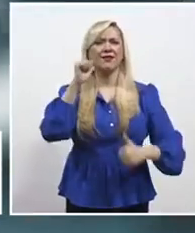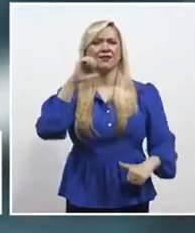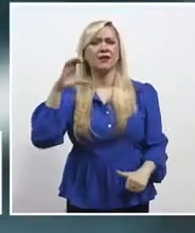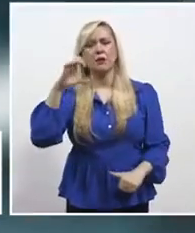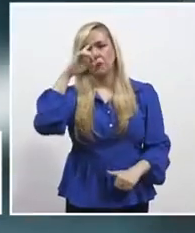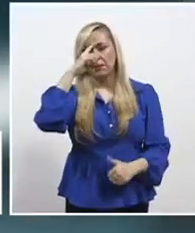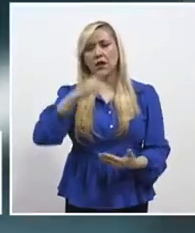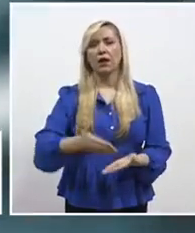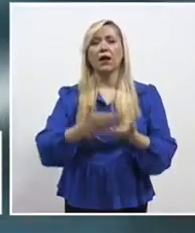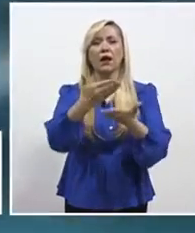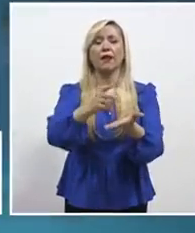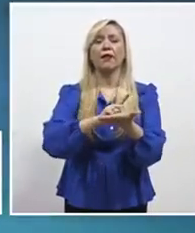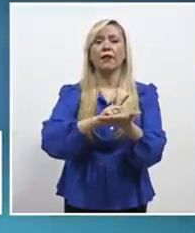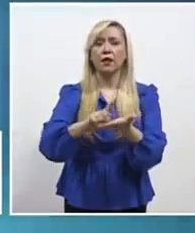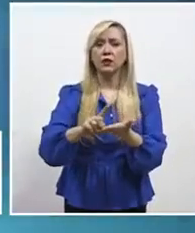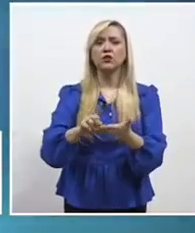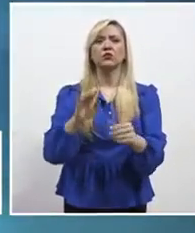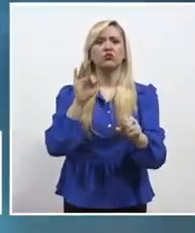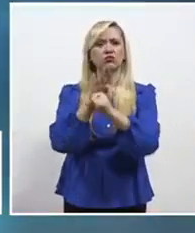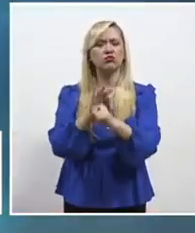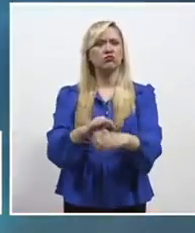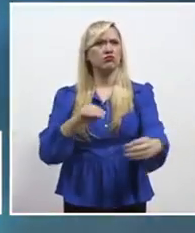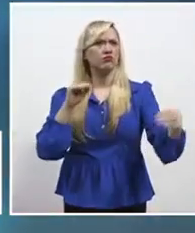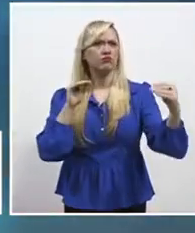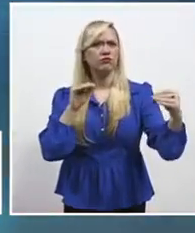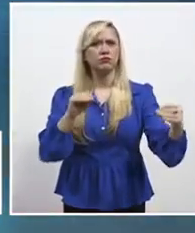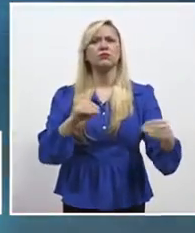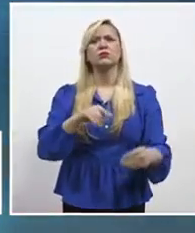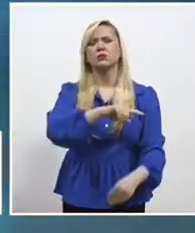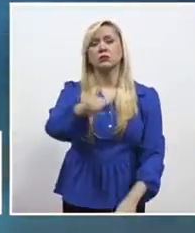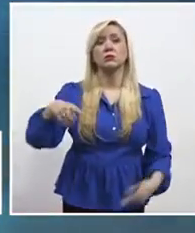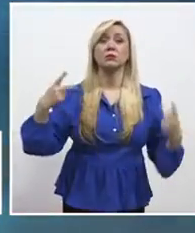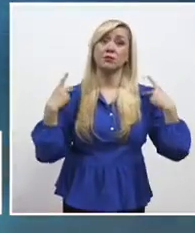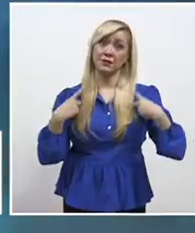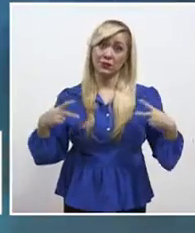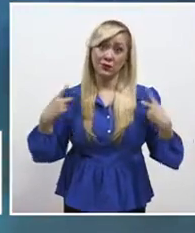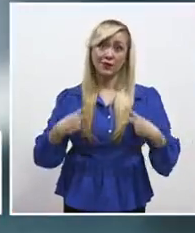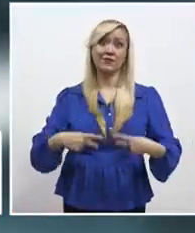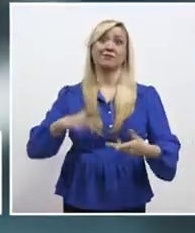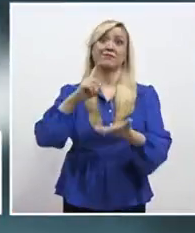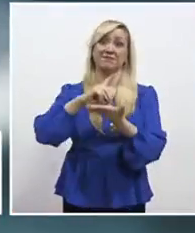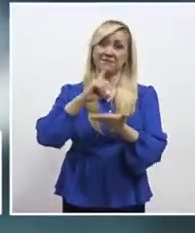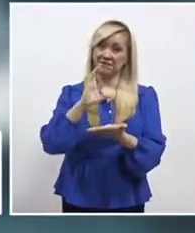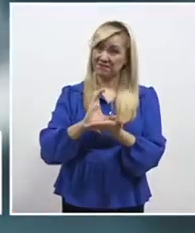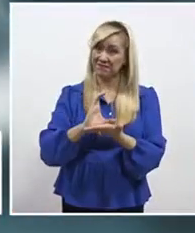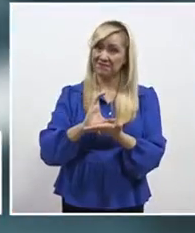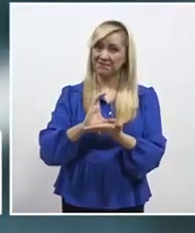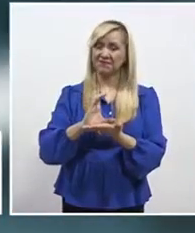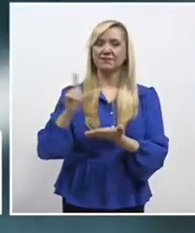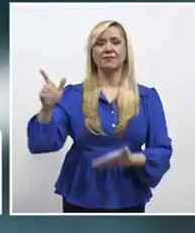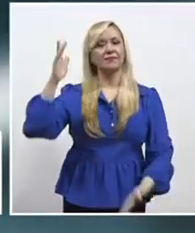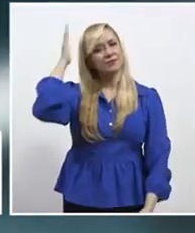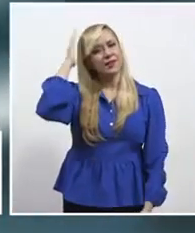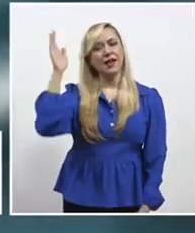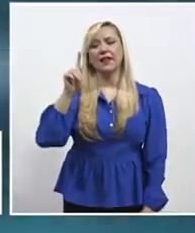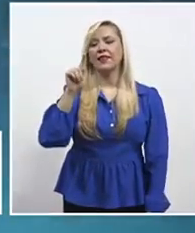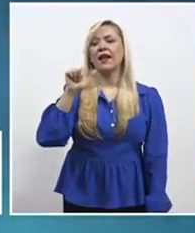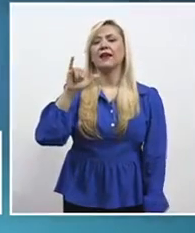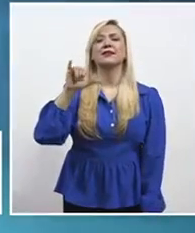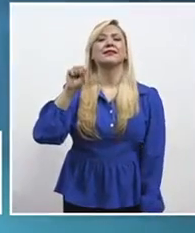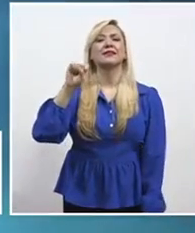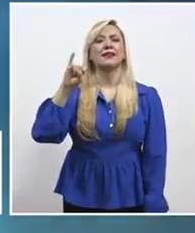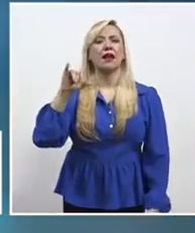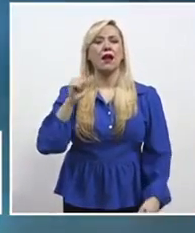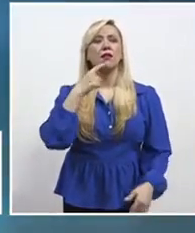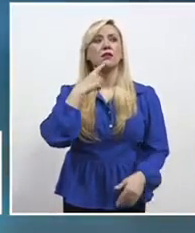los derechos de defensa adecuada y acceso a la justicia de las personas con discapacidad. La titular de la Defensoría, Taisia Cruz Parcero, indicó